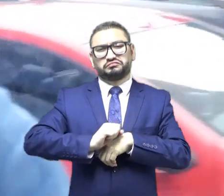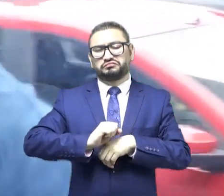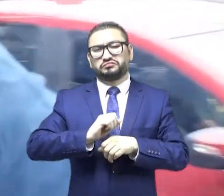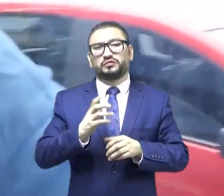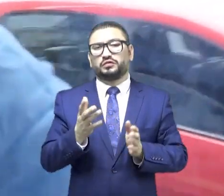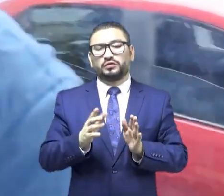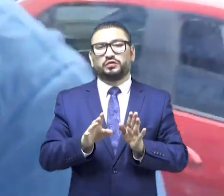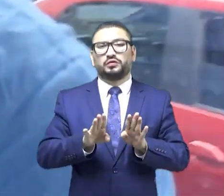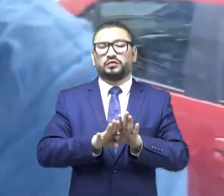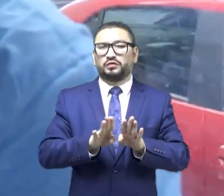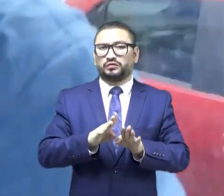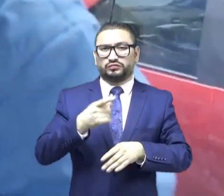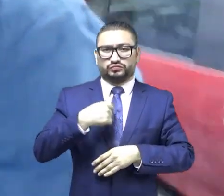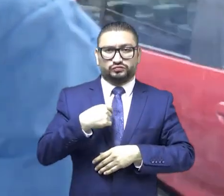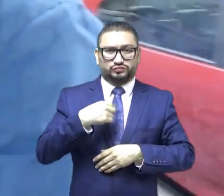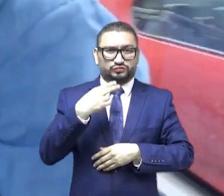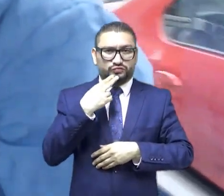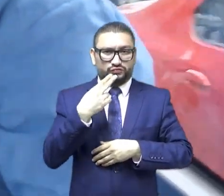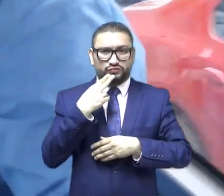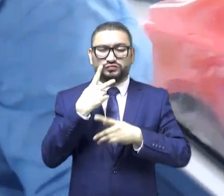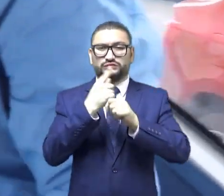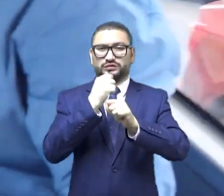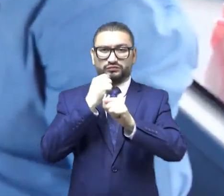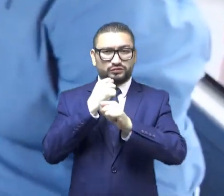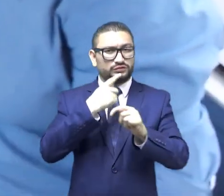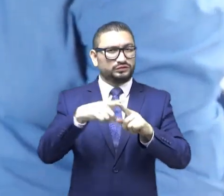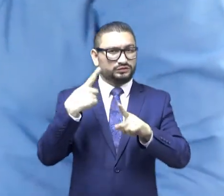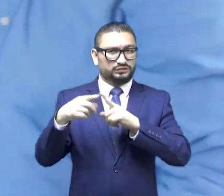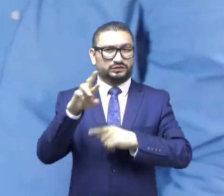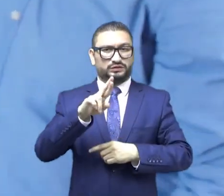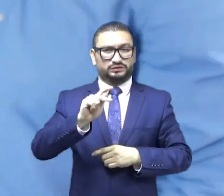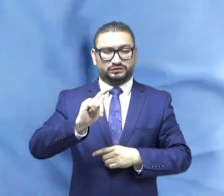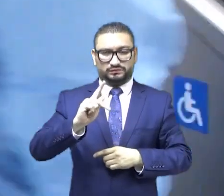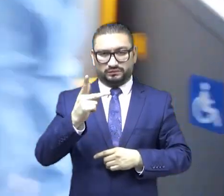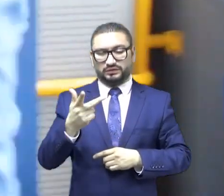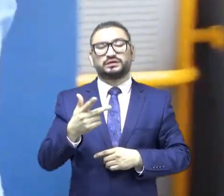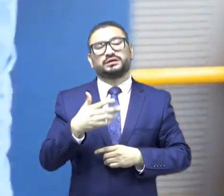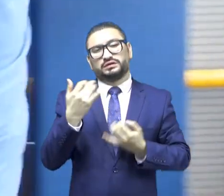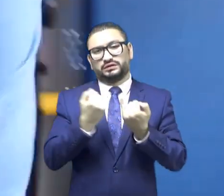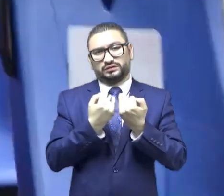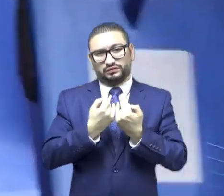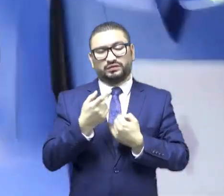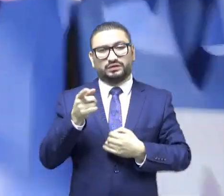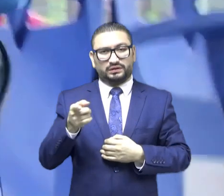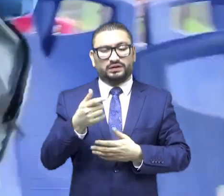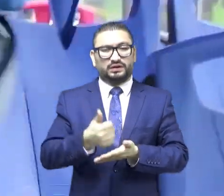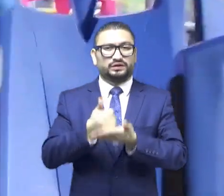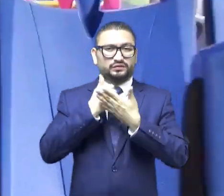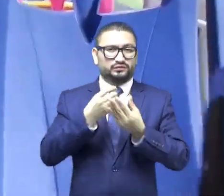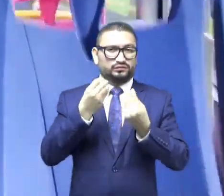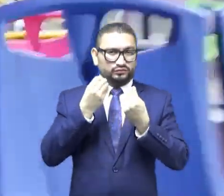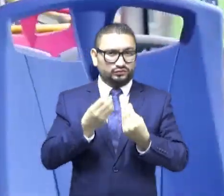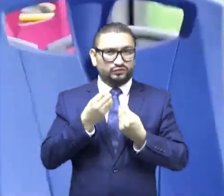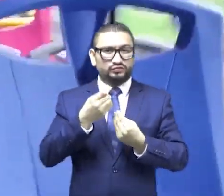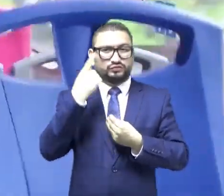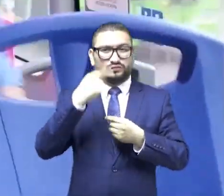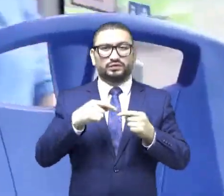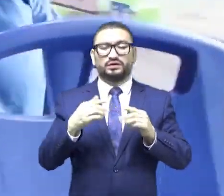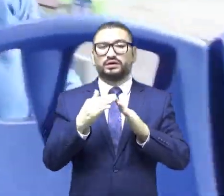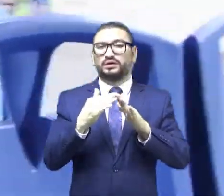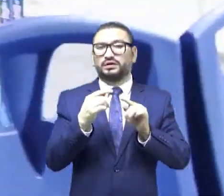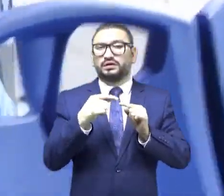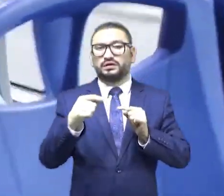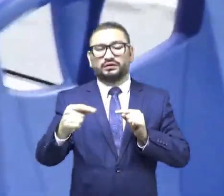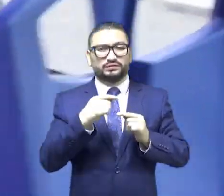simple. Prácticamente utilizo varios transportes, el de RTP, pues me ayuda mucho acercarme a